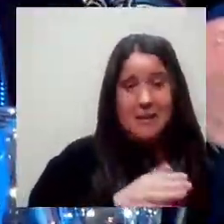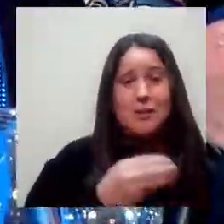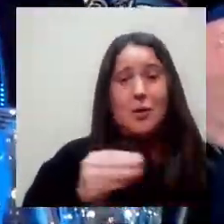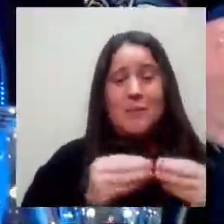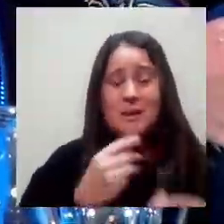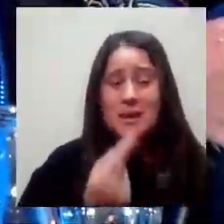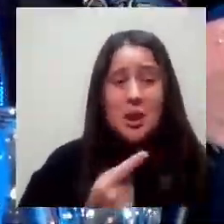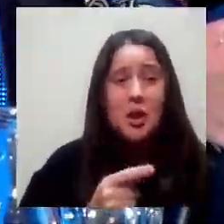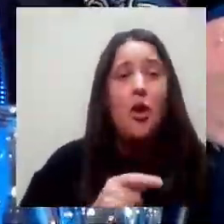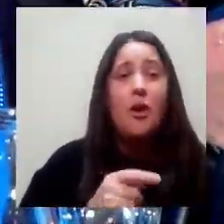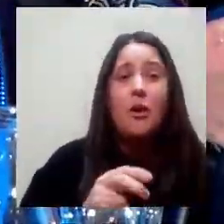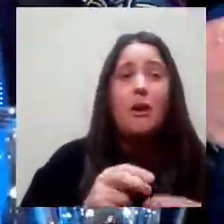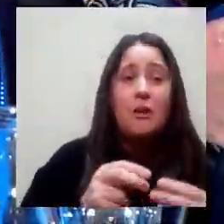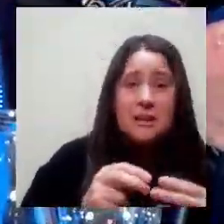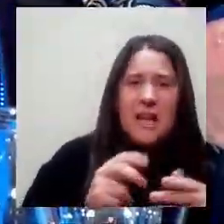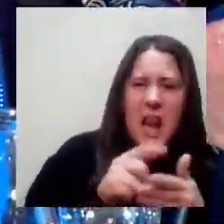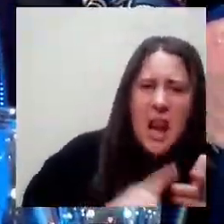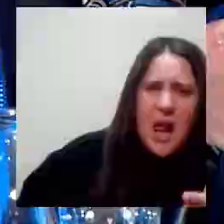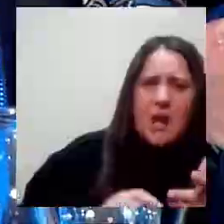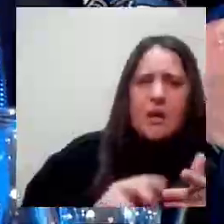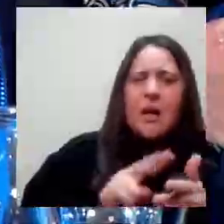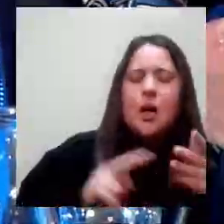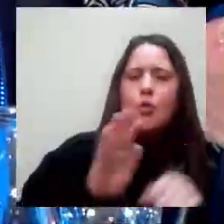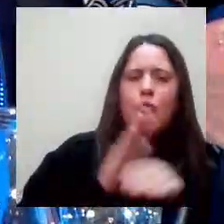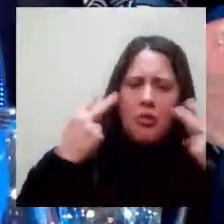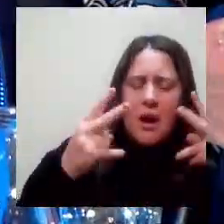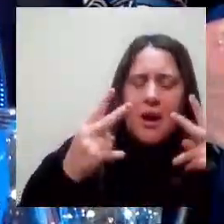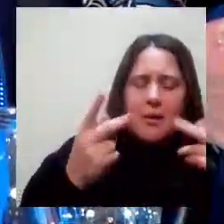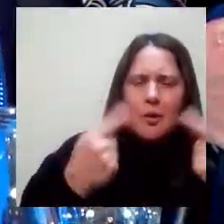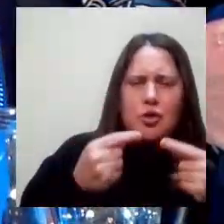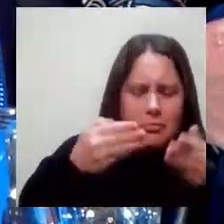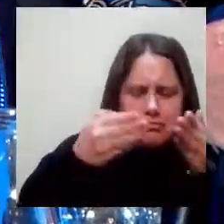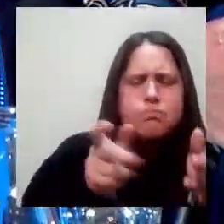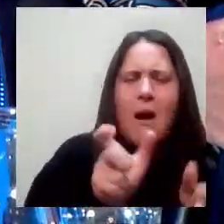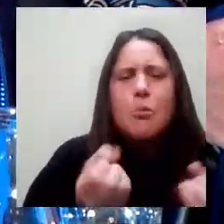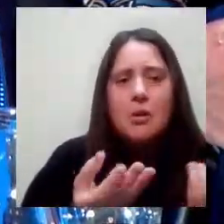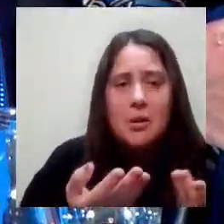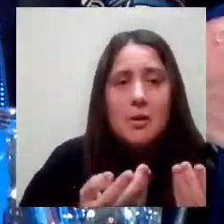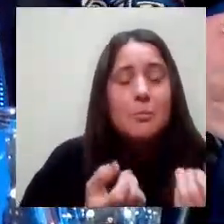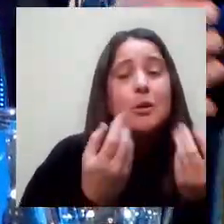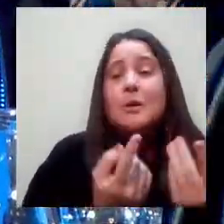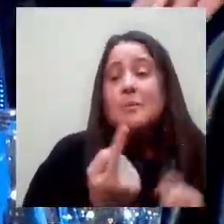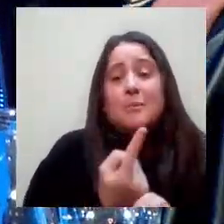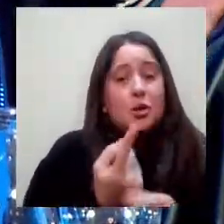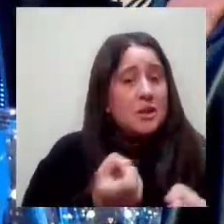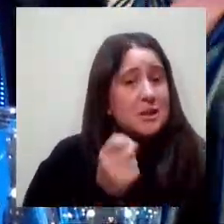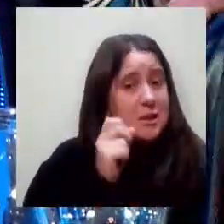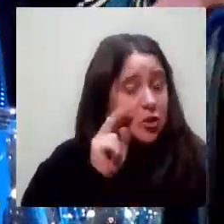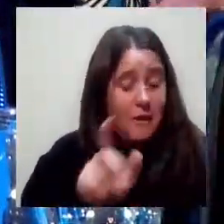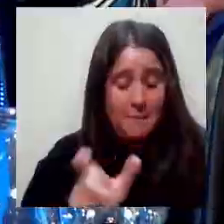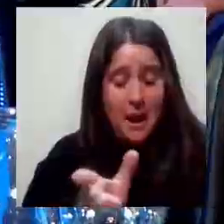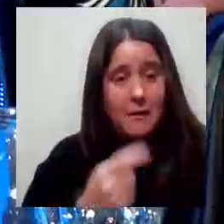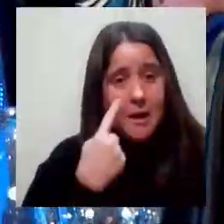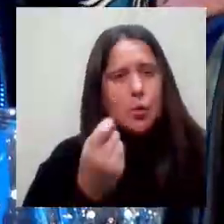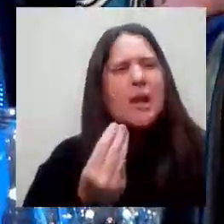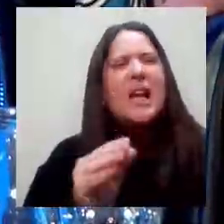es viajar? Porque sin poder hacer este proceso de ver una palabra y reconocerla, es